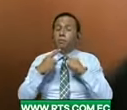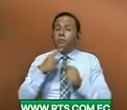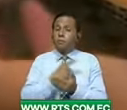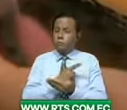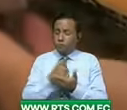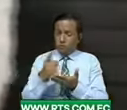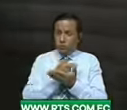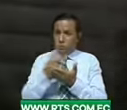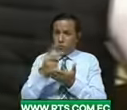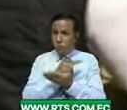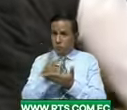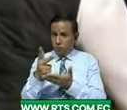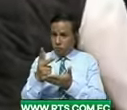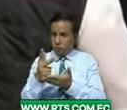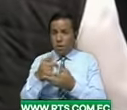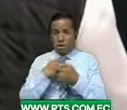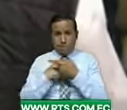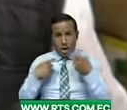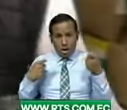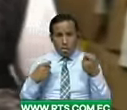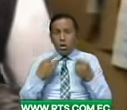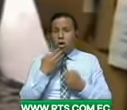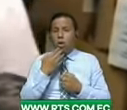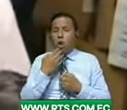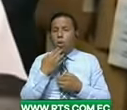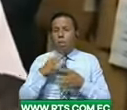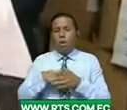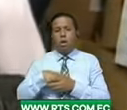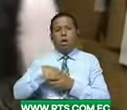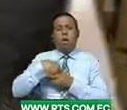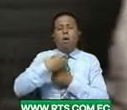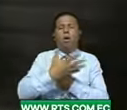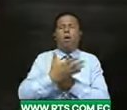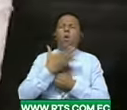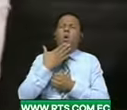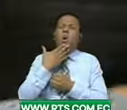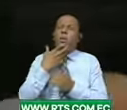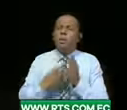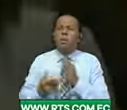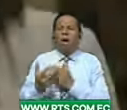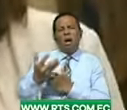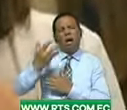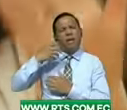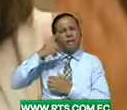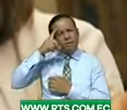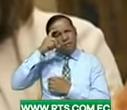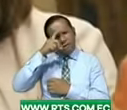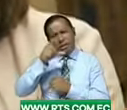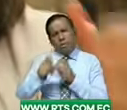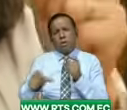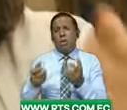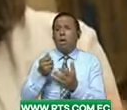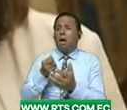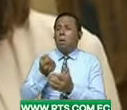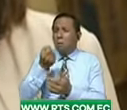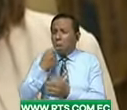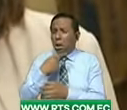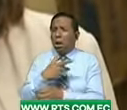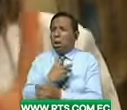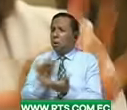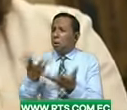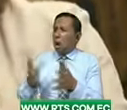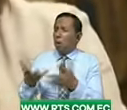semana de marzo, a través de la externalización, acabarán con un lastre heredado, dicen. El usuario va a la farmacia con su número